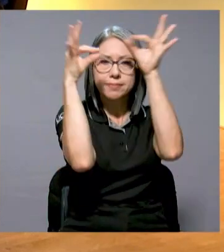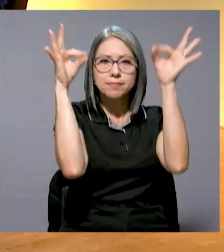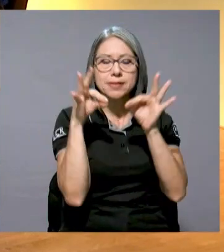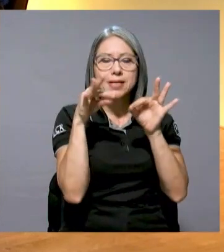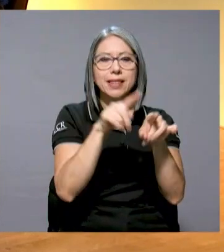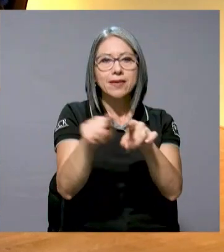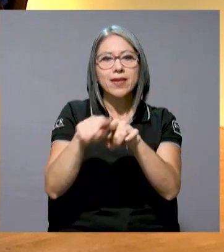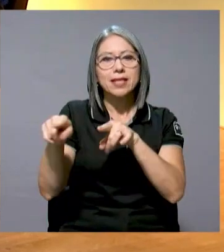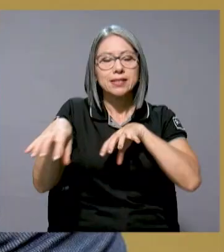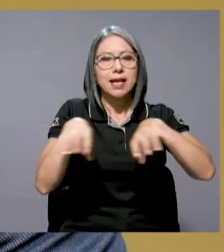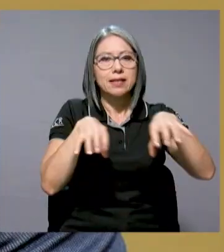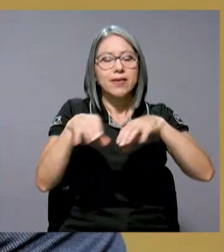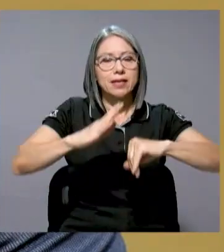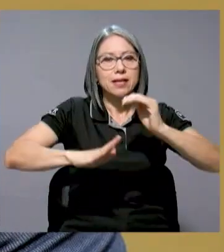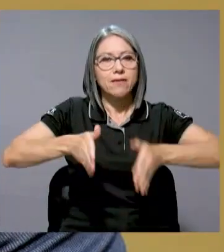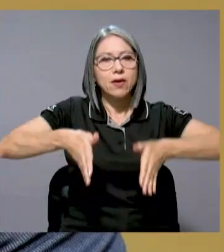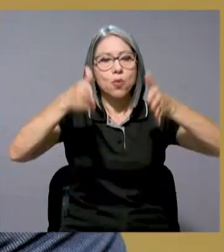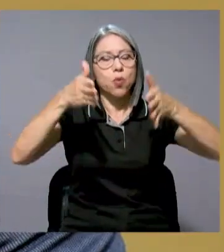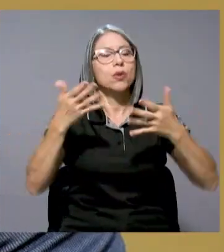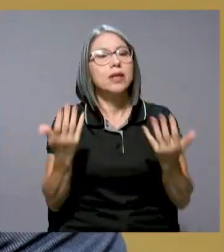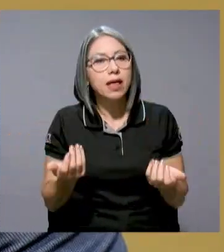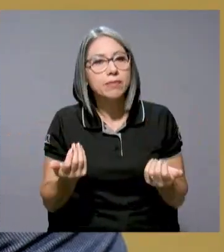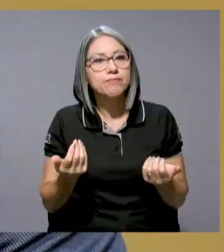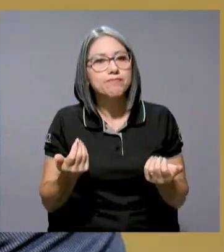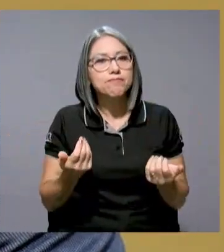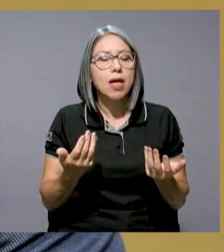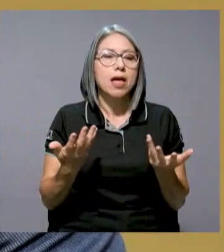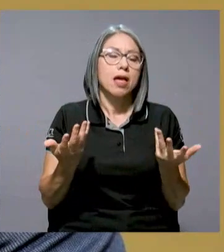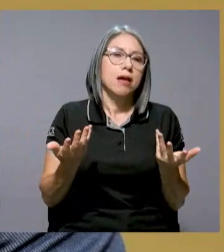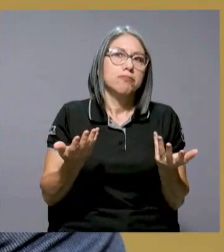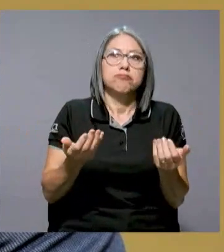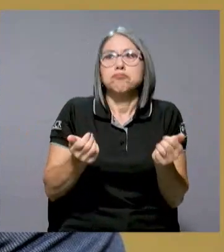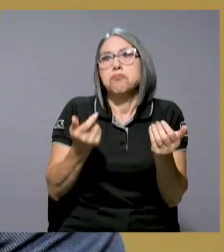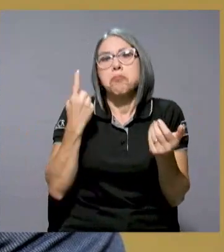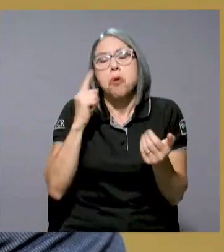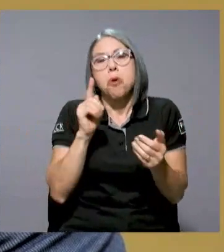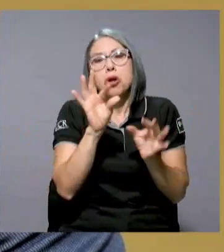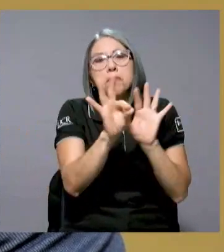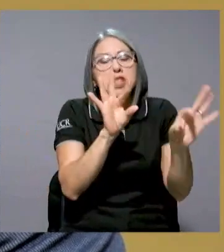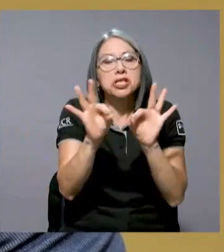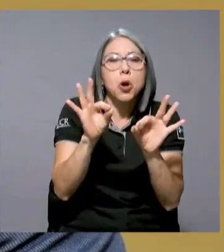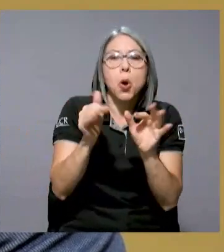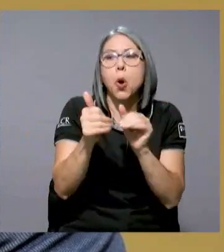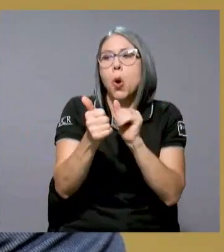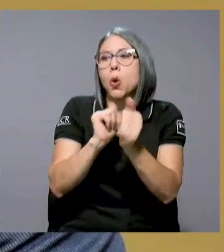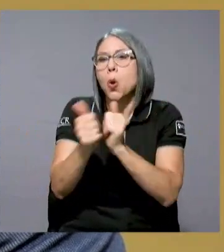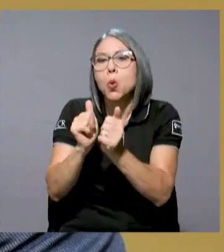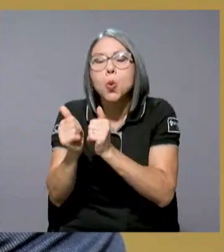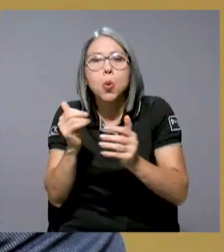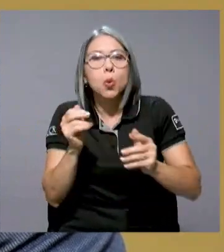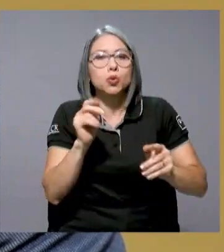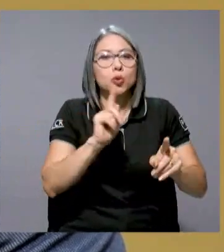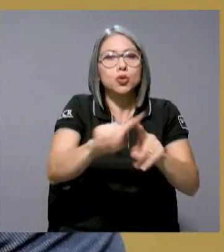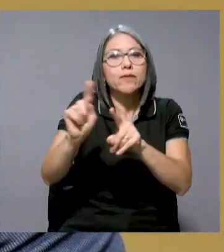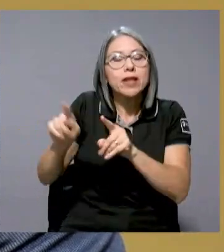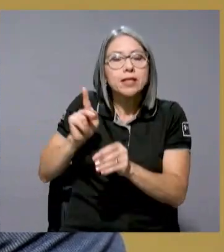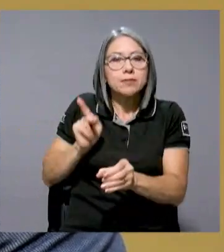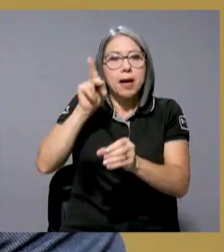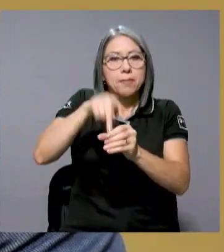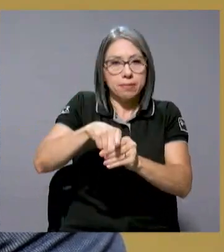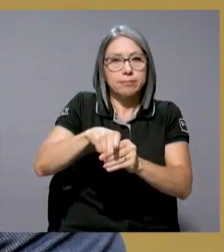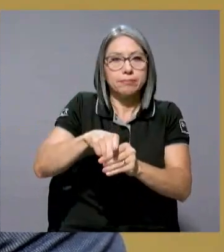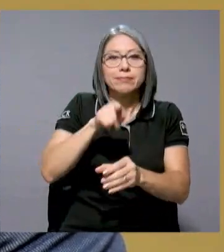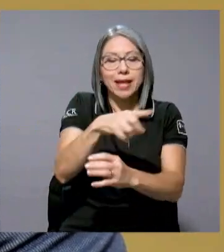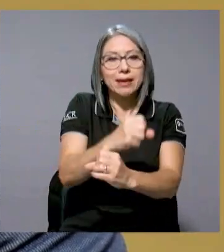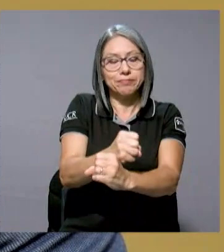la facultad respecto a invitación, concursos, etcétera, que nos garantizan de alguna